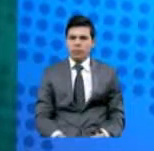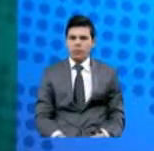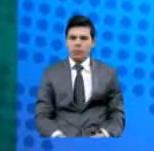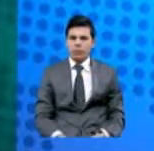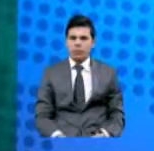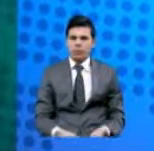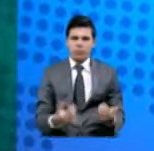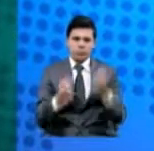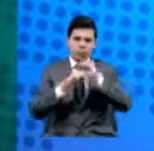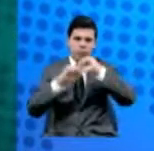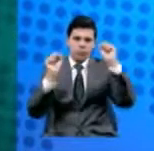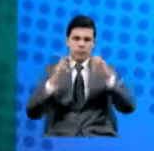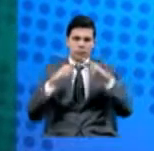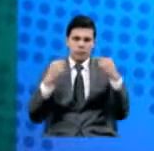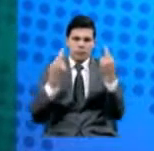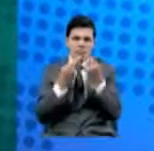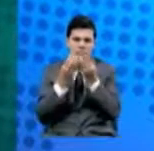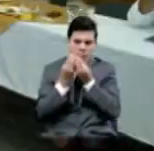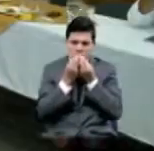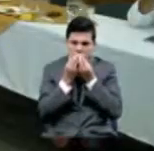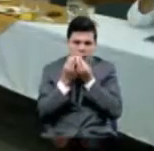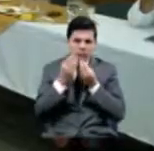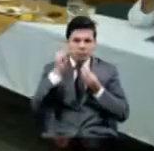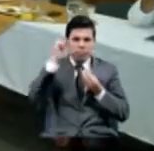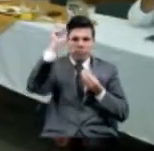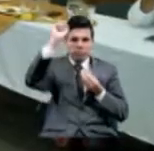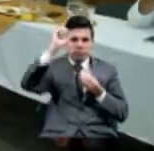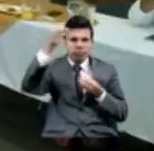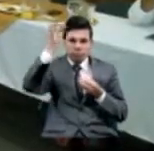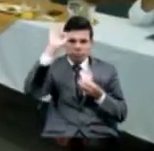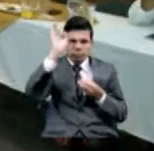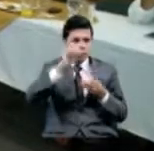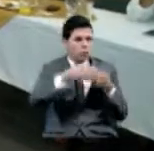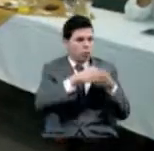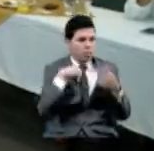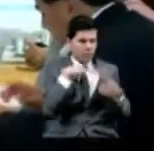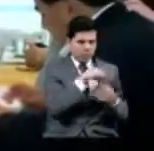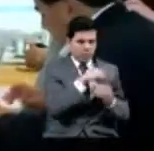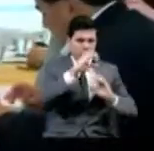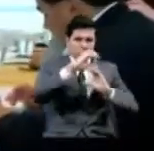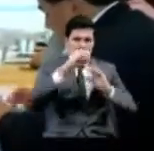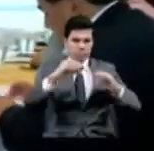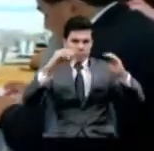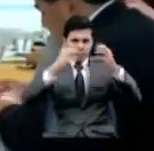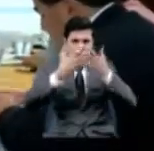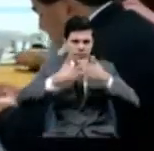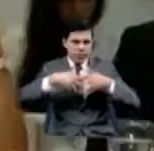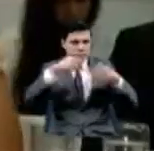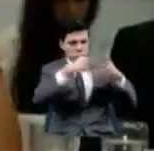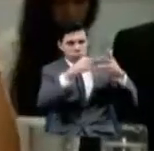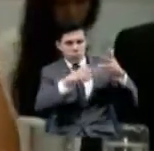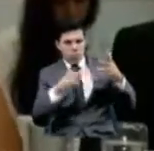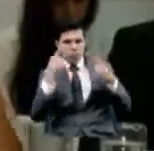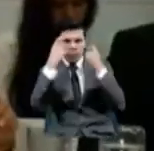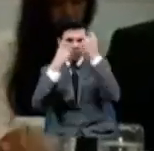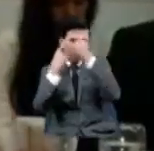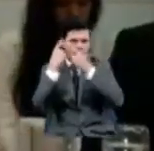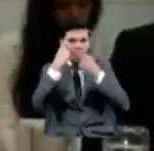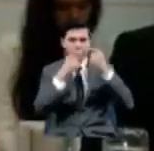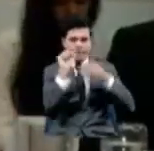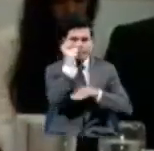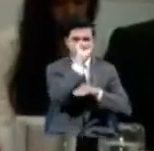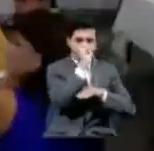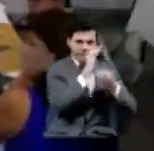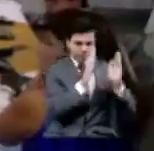En la mañana de hoy se reunió la bancada parlamentaria con el sector privado, la Cámara de Comercio y Empresarios para analizar todo el tema de movilidad